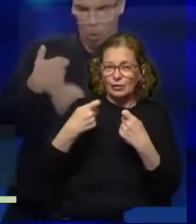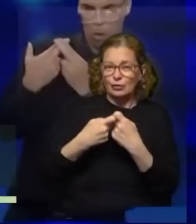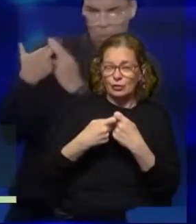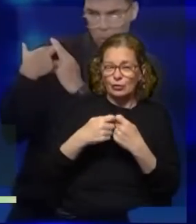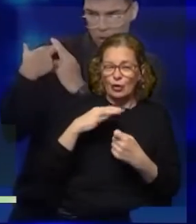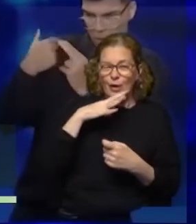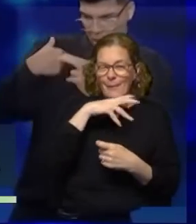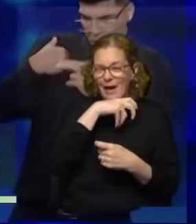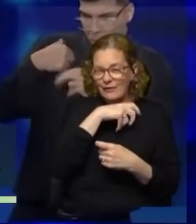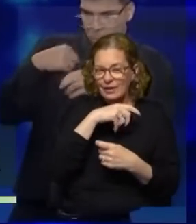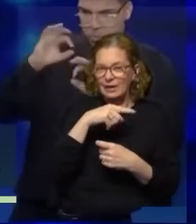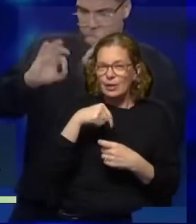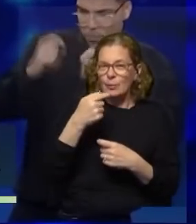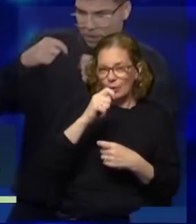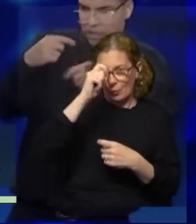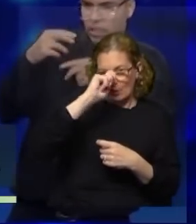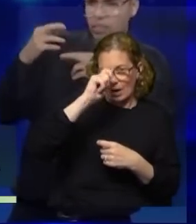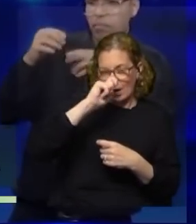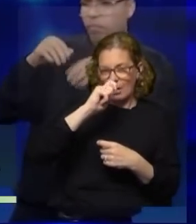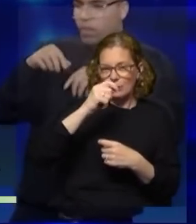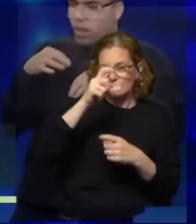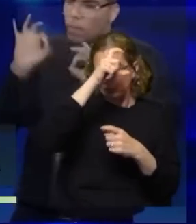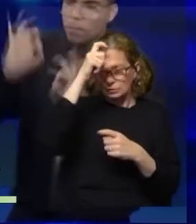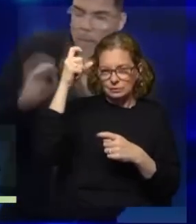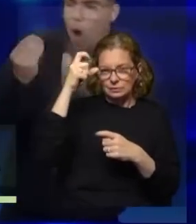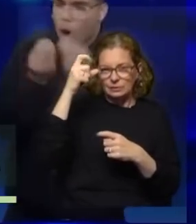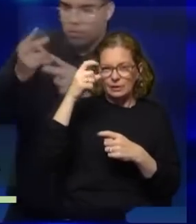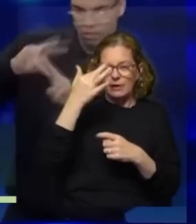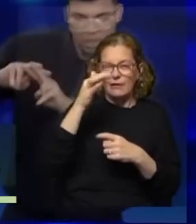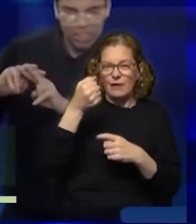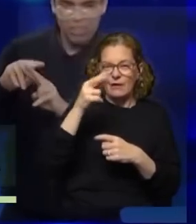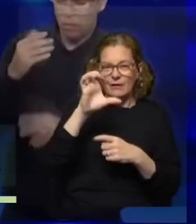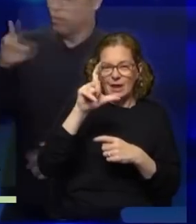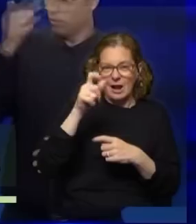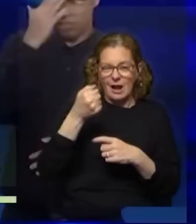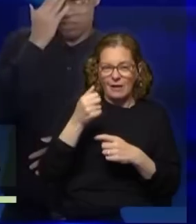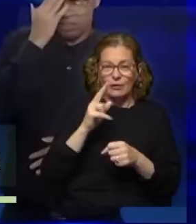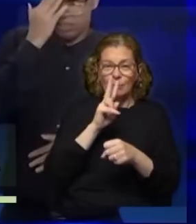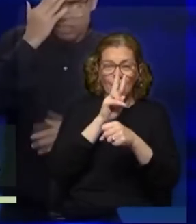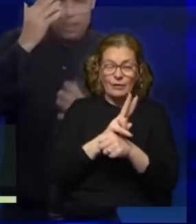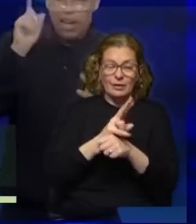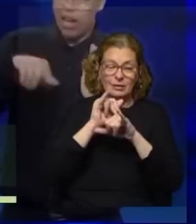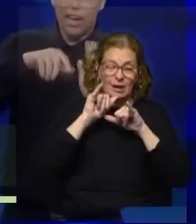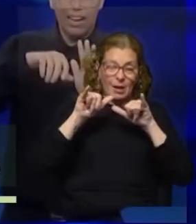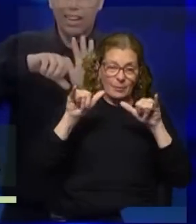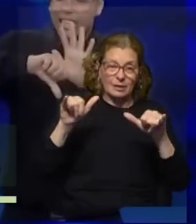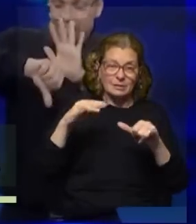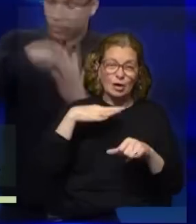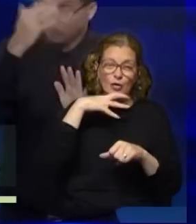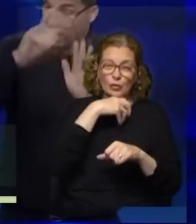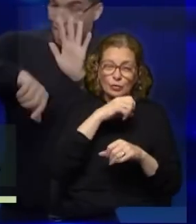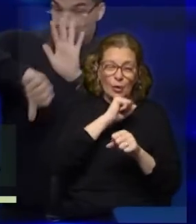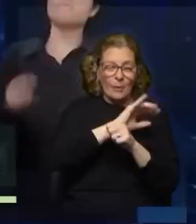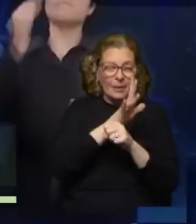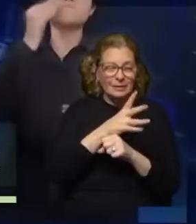con el crimen organizado tras usar una gorra con siglas de un complejo de Favela de Río de Janeiro durante una visita de campaña la corrupción la